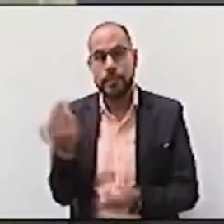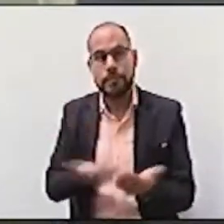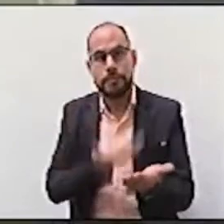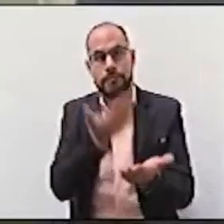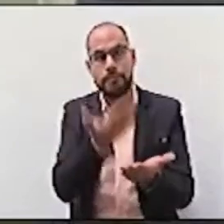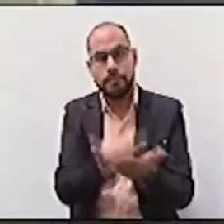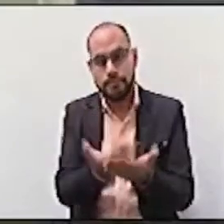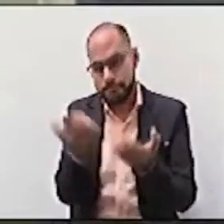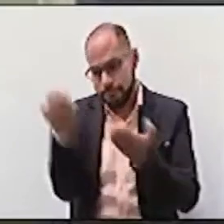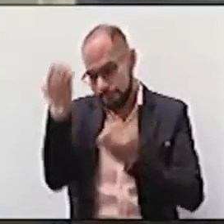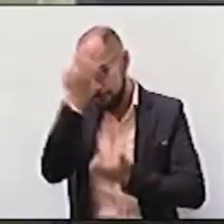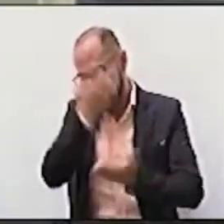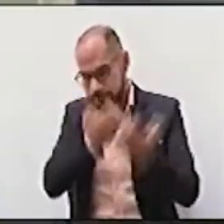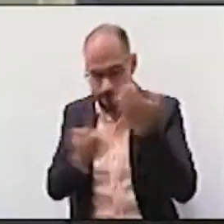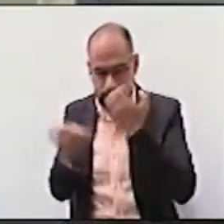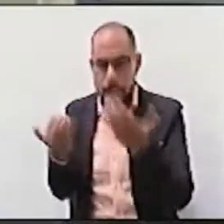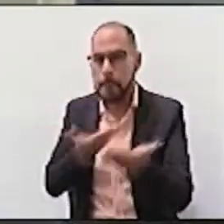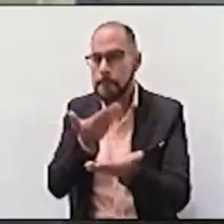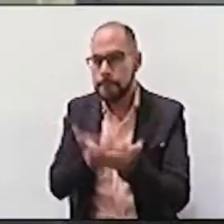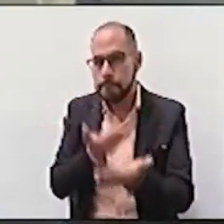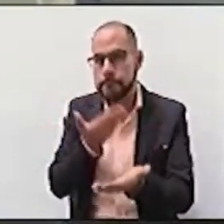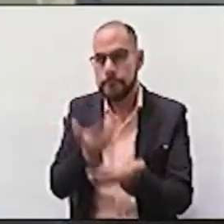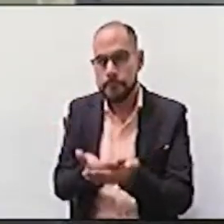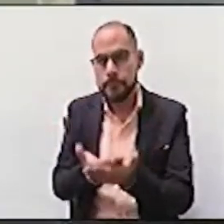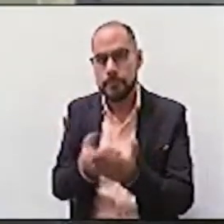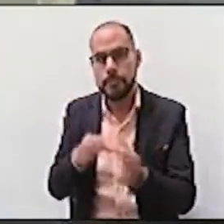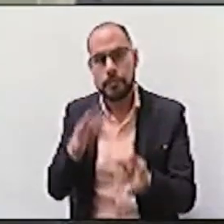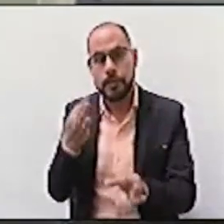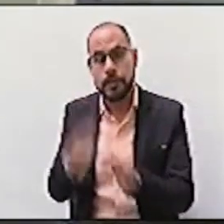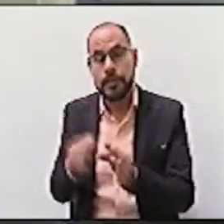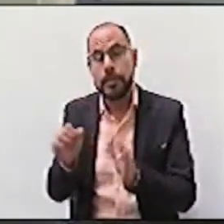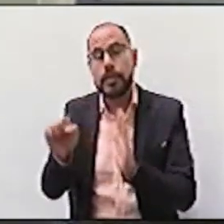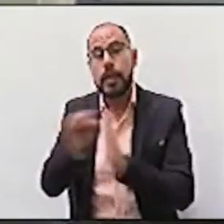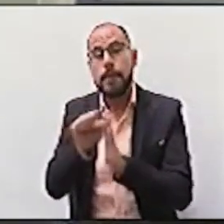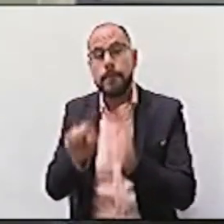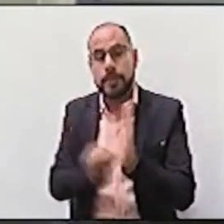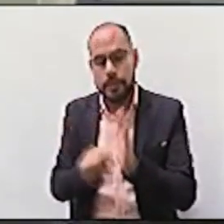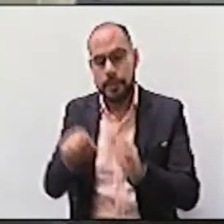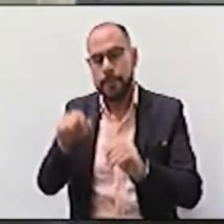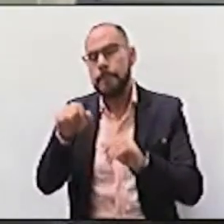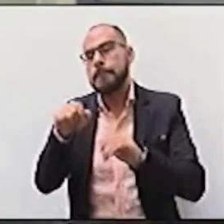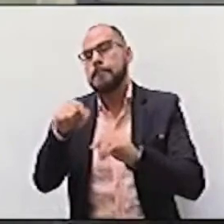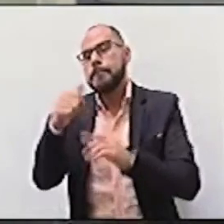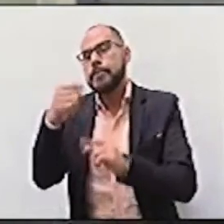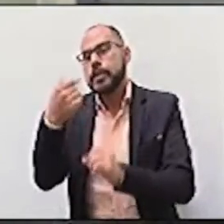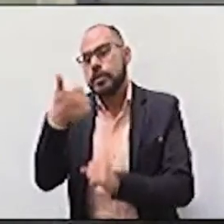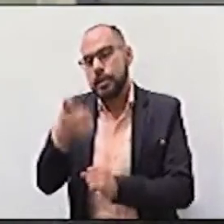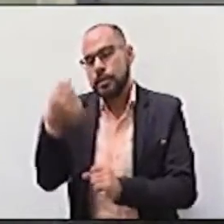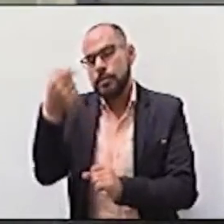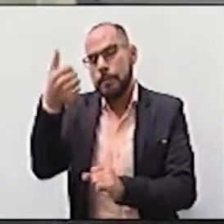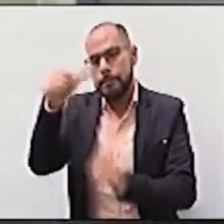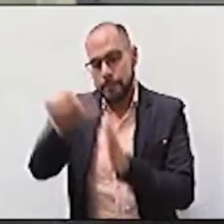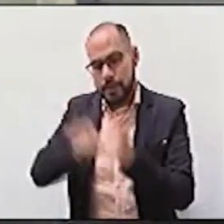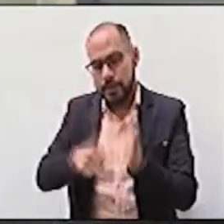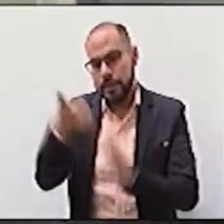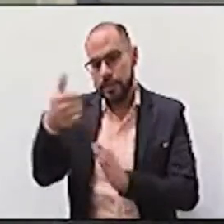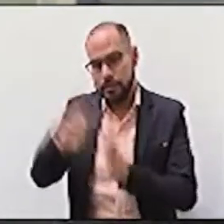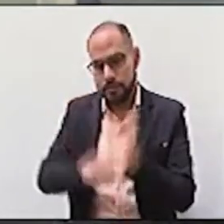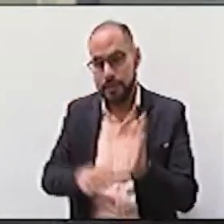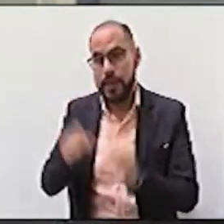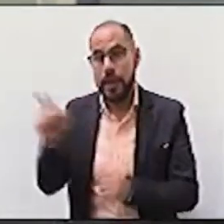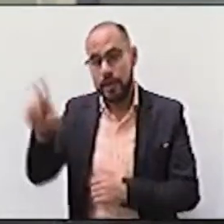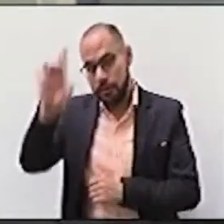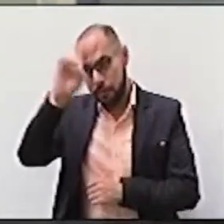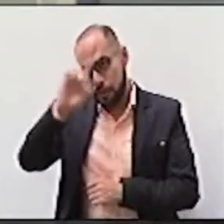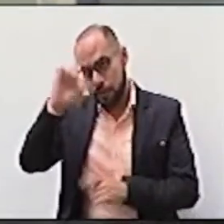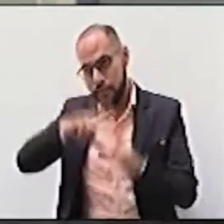presentar evaluaciones y propuestas de manera semestral ante el Secretariado Ejecutivo del Consejo Nacional